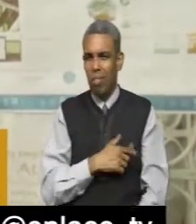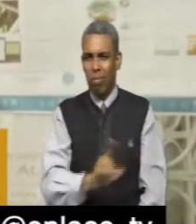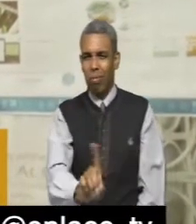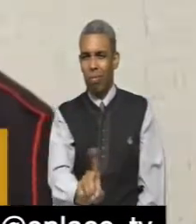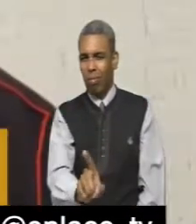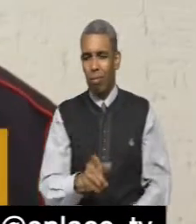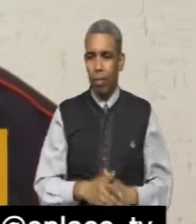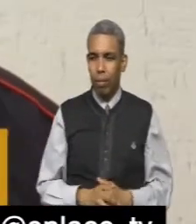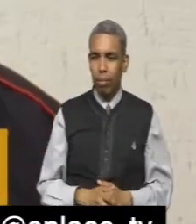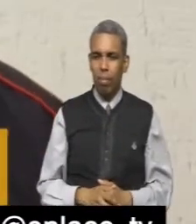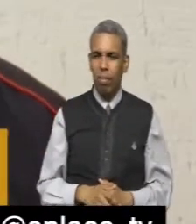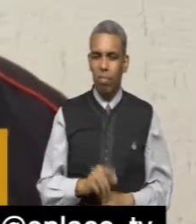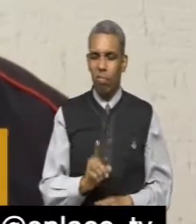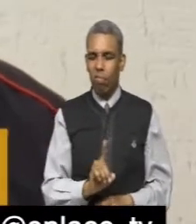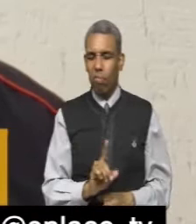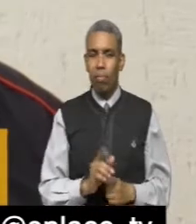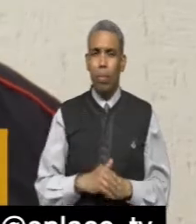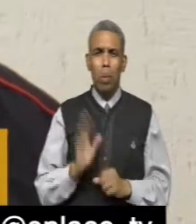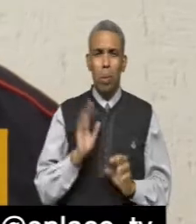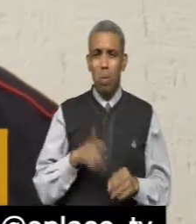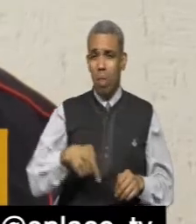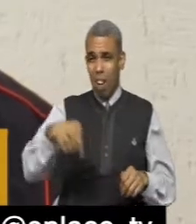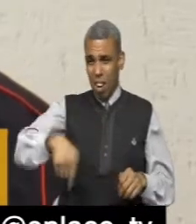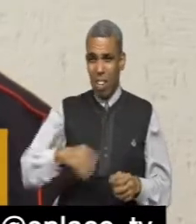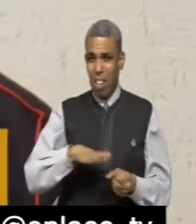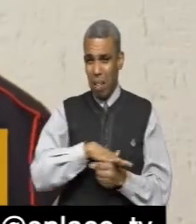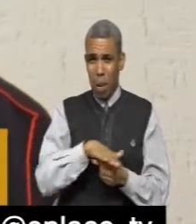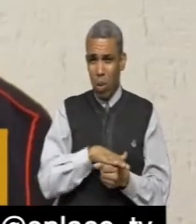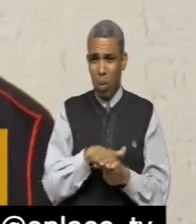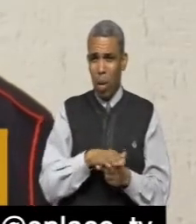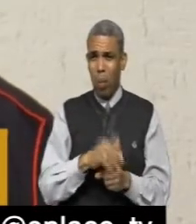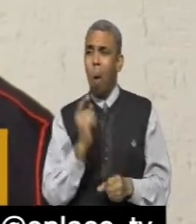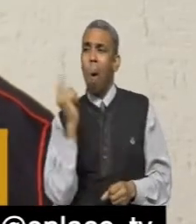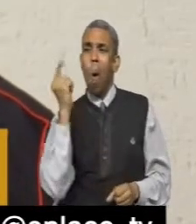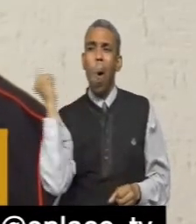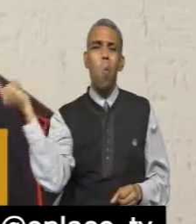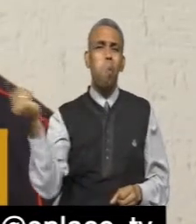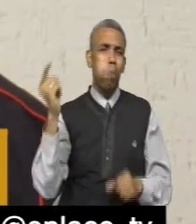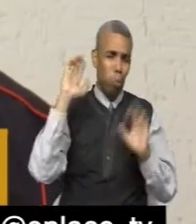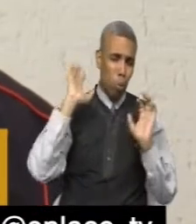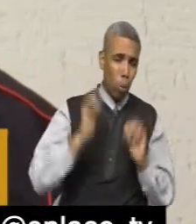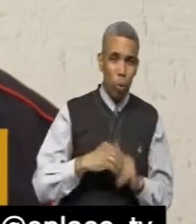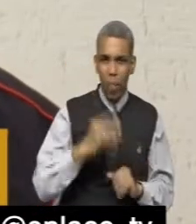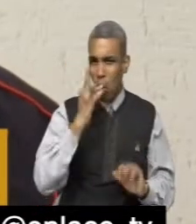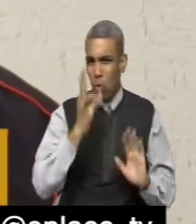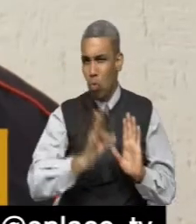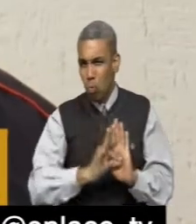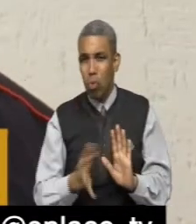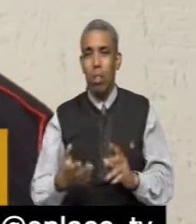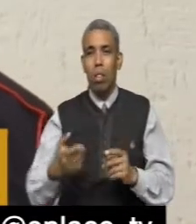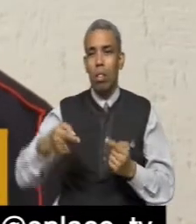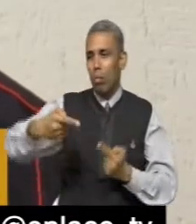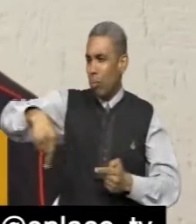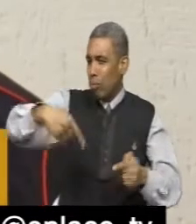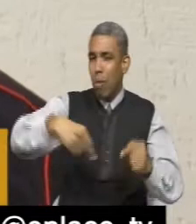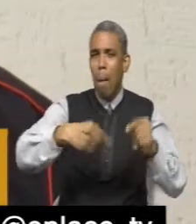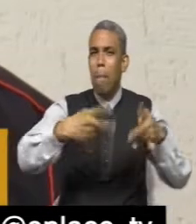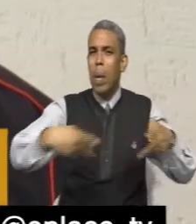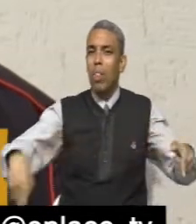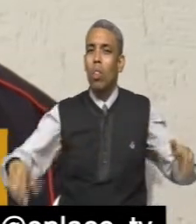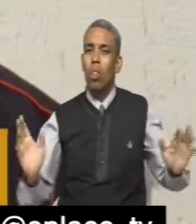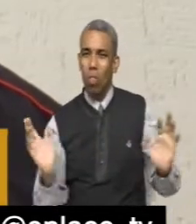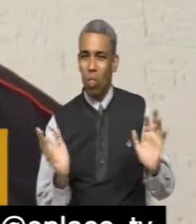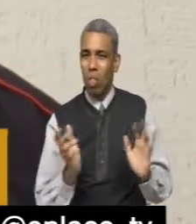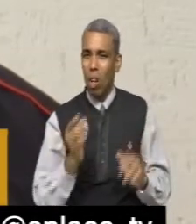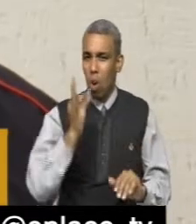de consumidores de alucinógenos, de habitantes de calle, eso queda solo y